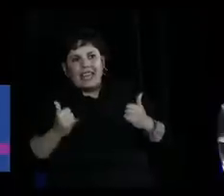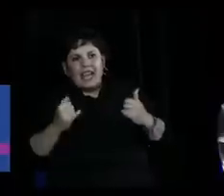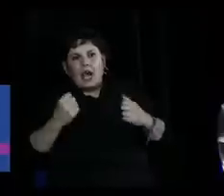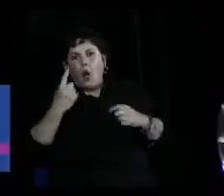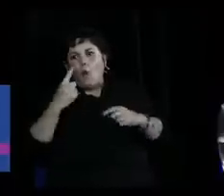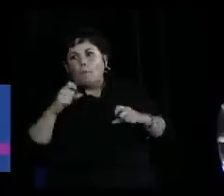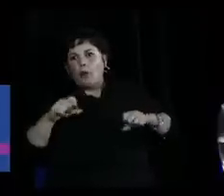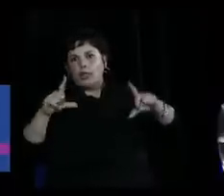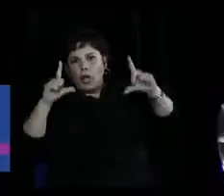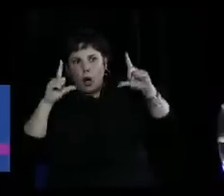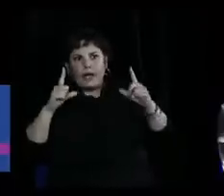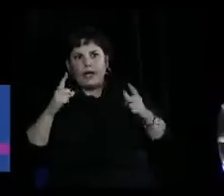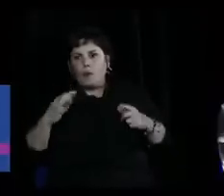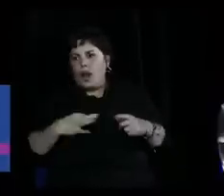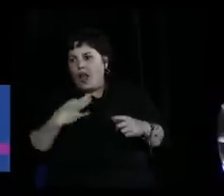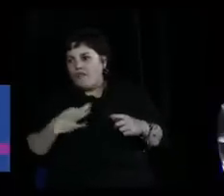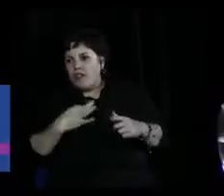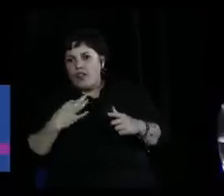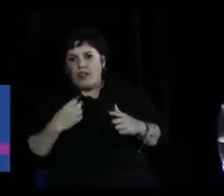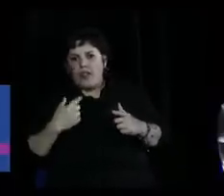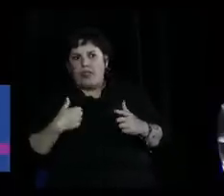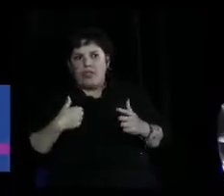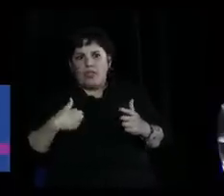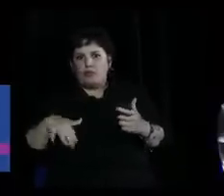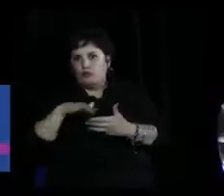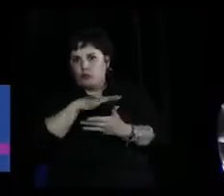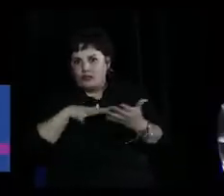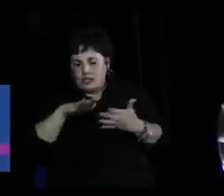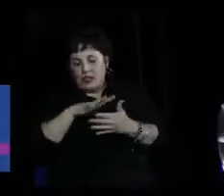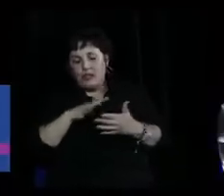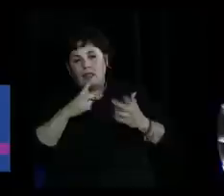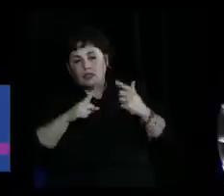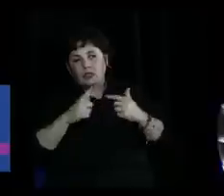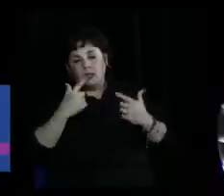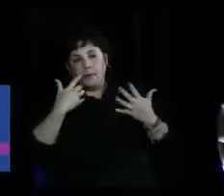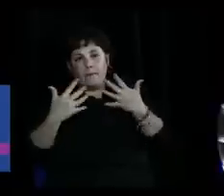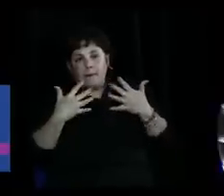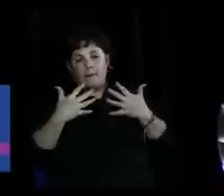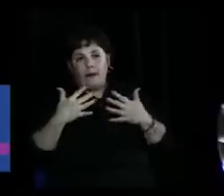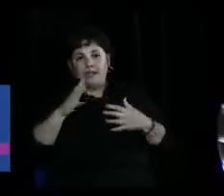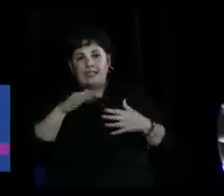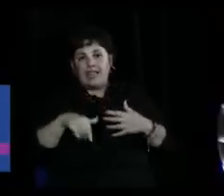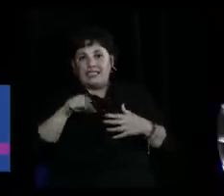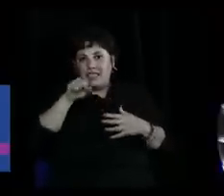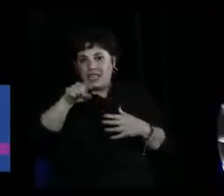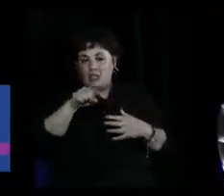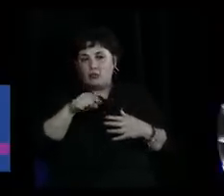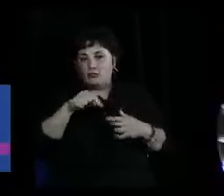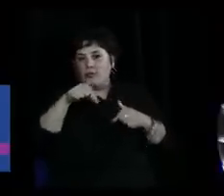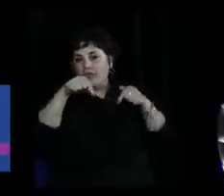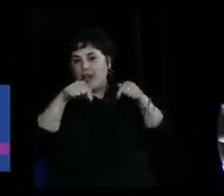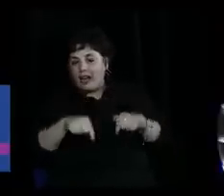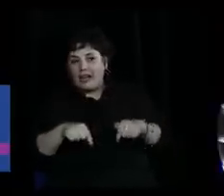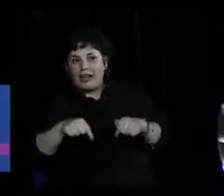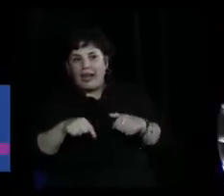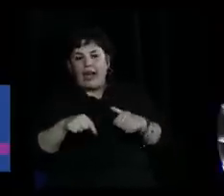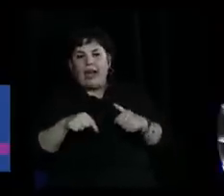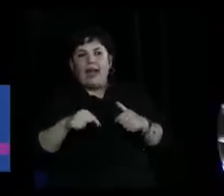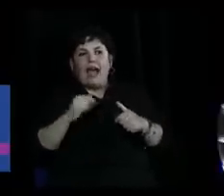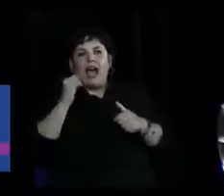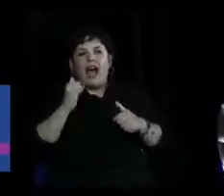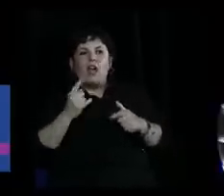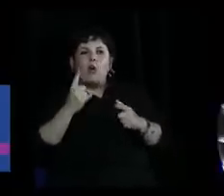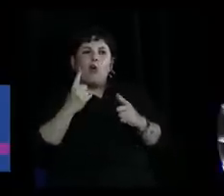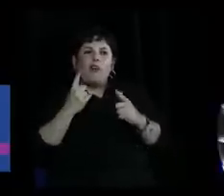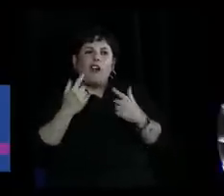protagonismo en la vida de una sociedad. Y me parece que es eso. Yo creo que acá hay una